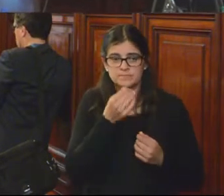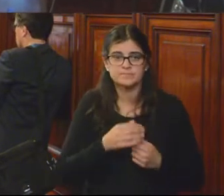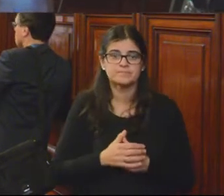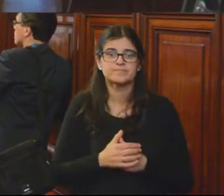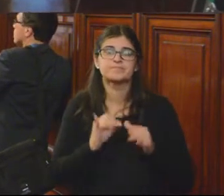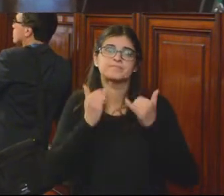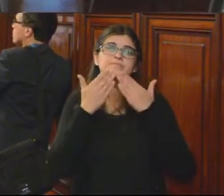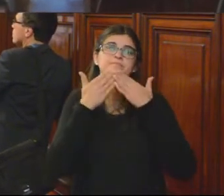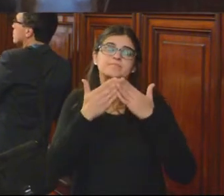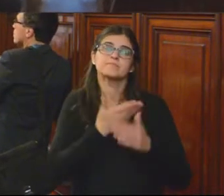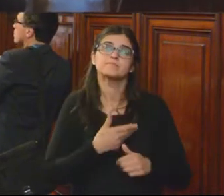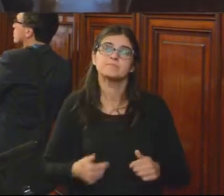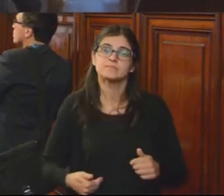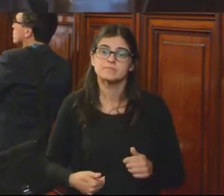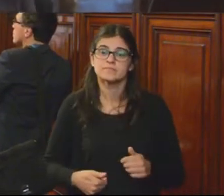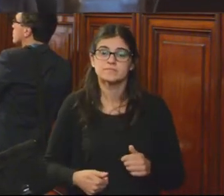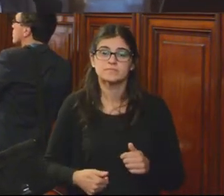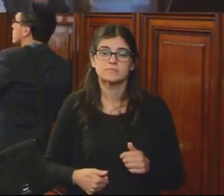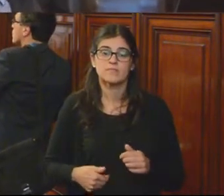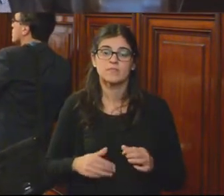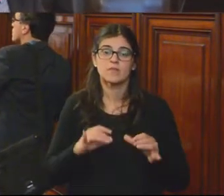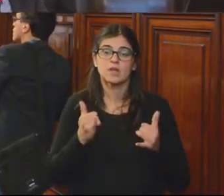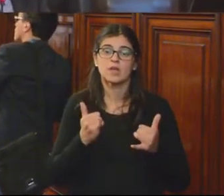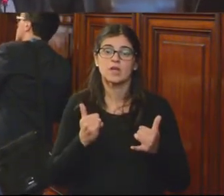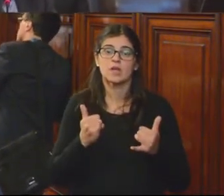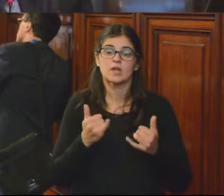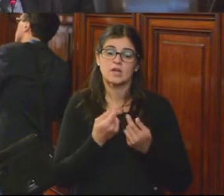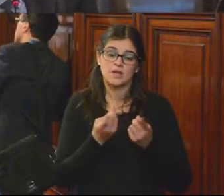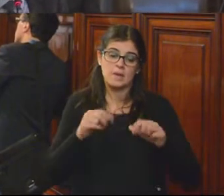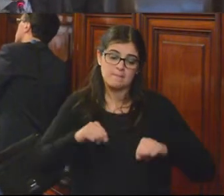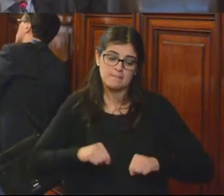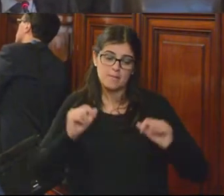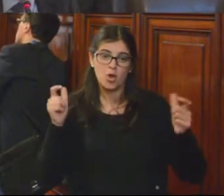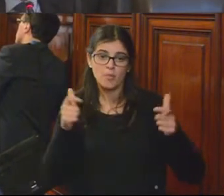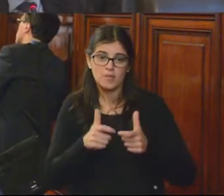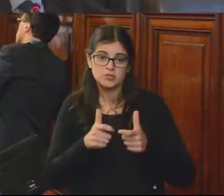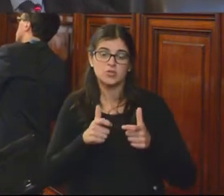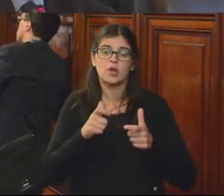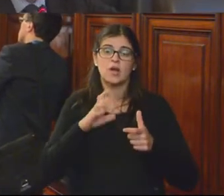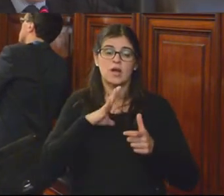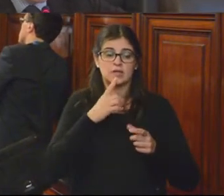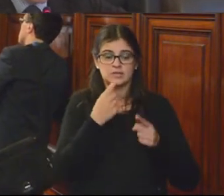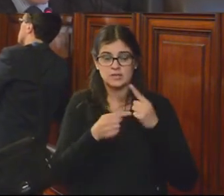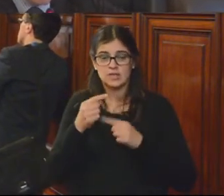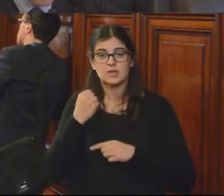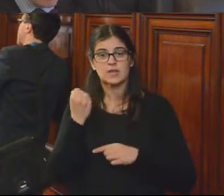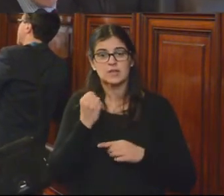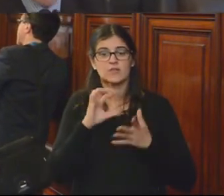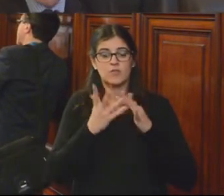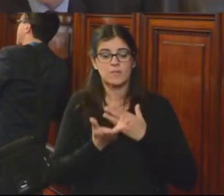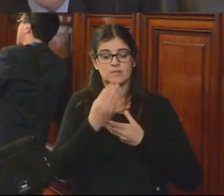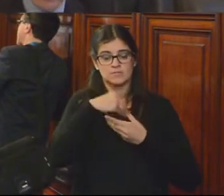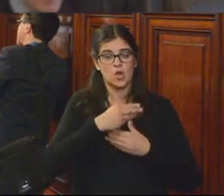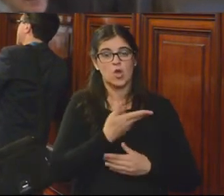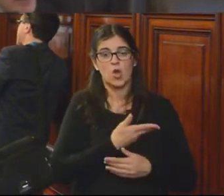Muchas gracias, señor presidente. Honorables miembros de la Comisión Interamericana, distinguidos miembros de la delegación